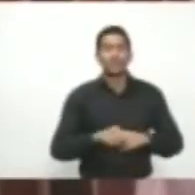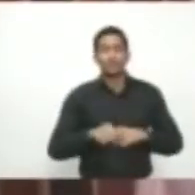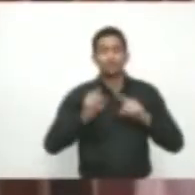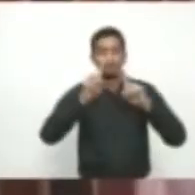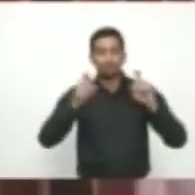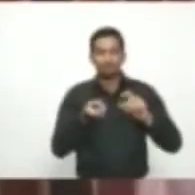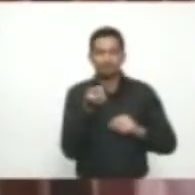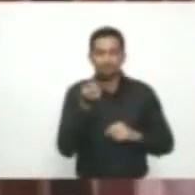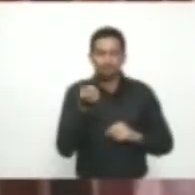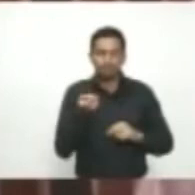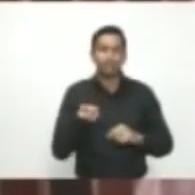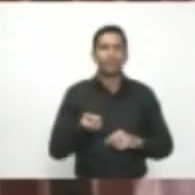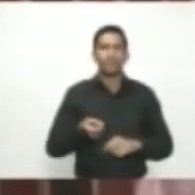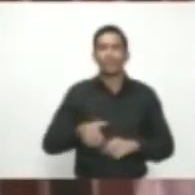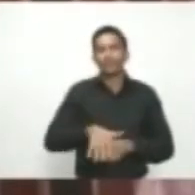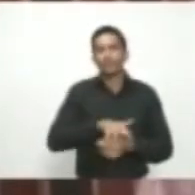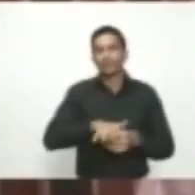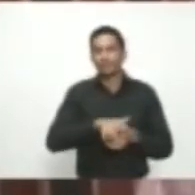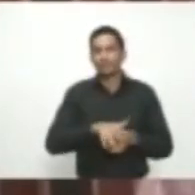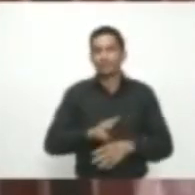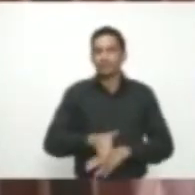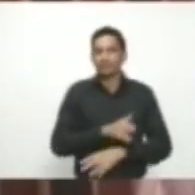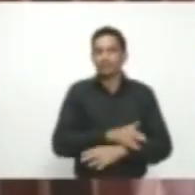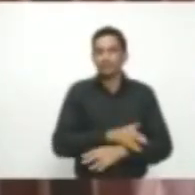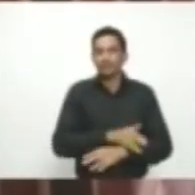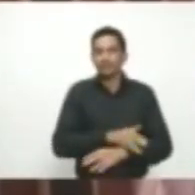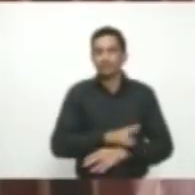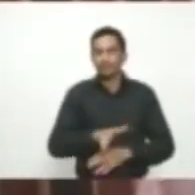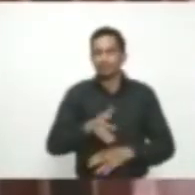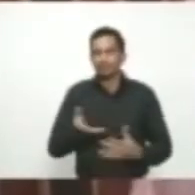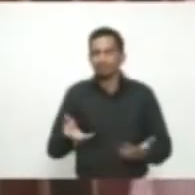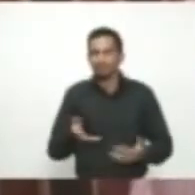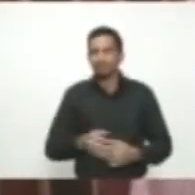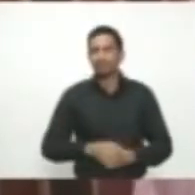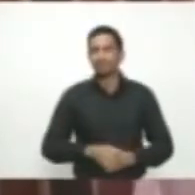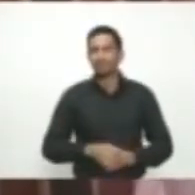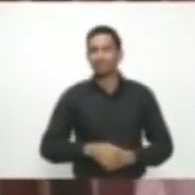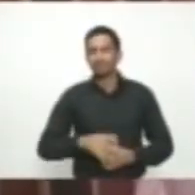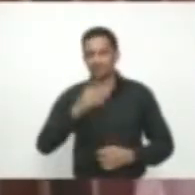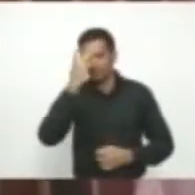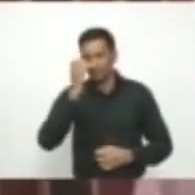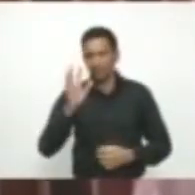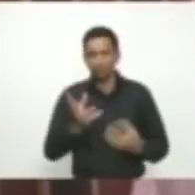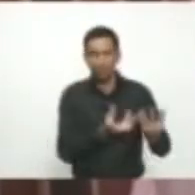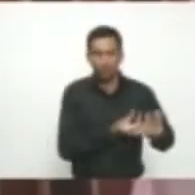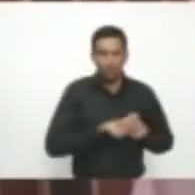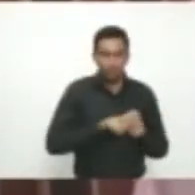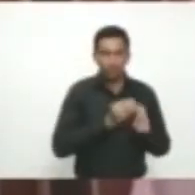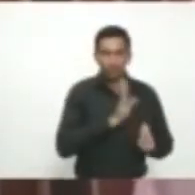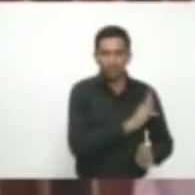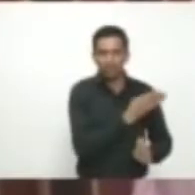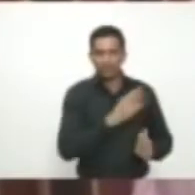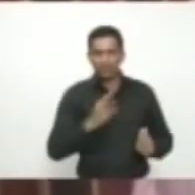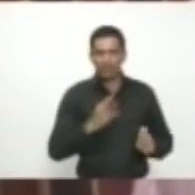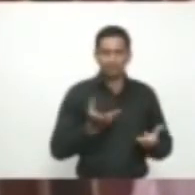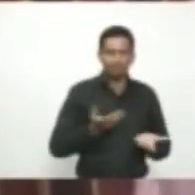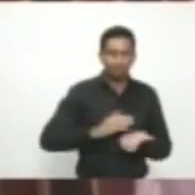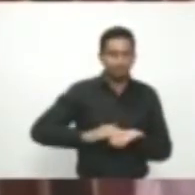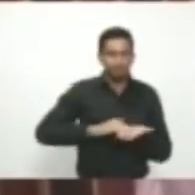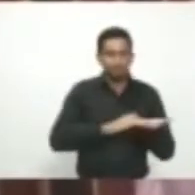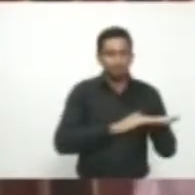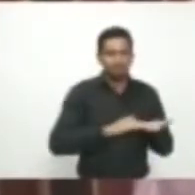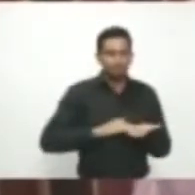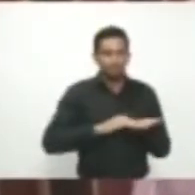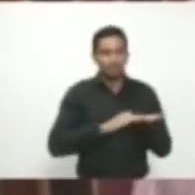En cuanto a que se estuviera cometiendo por parte del Consejo de Barranquilla